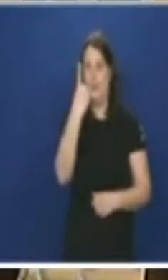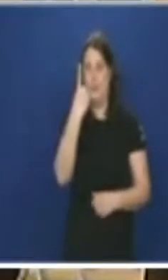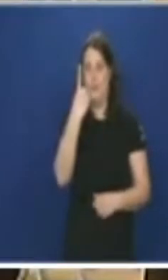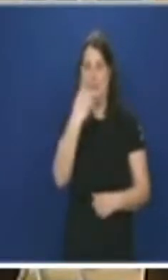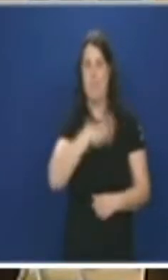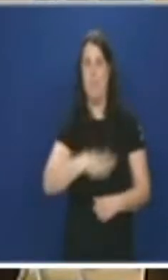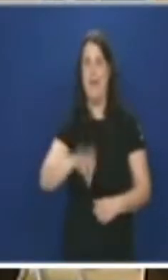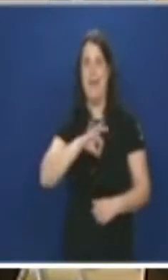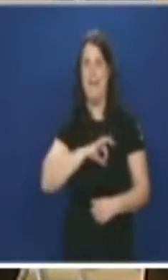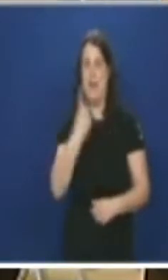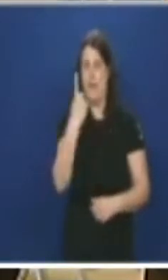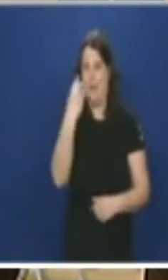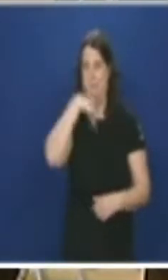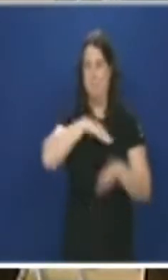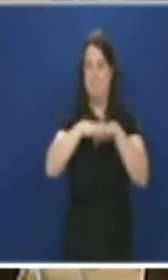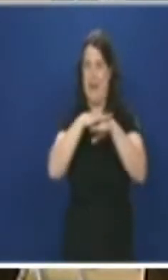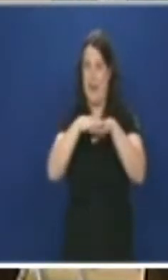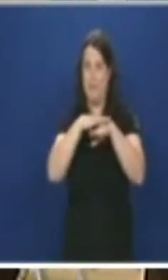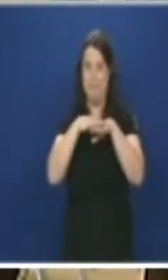medalla. Perdón.